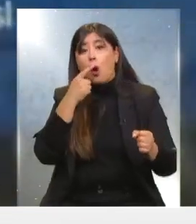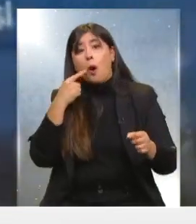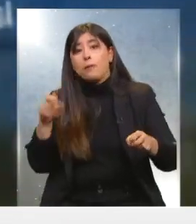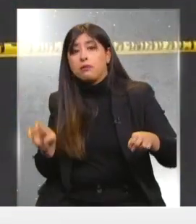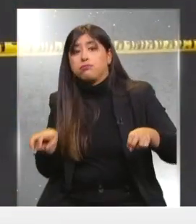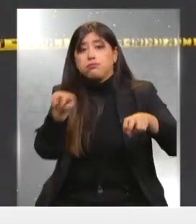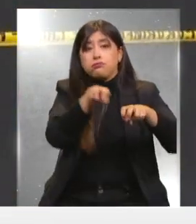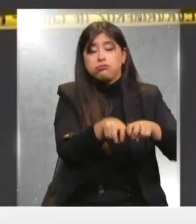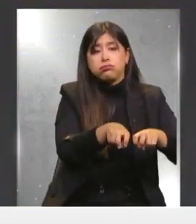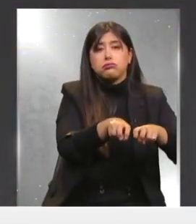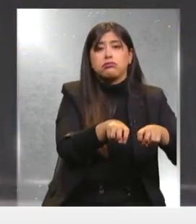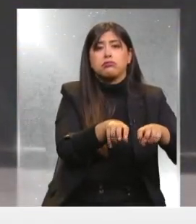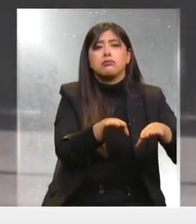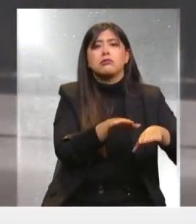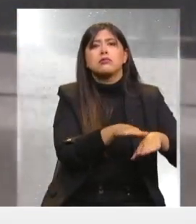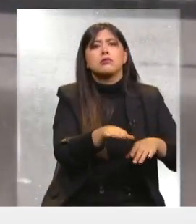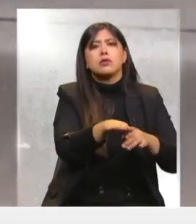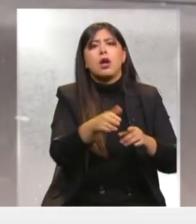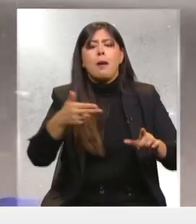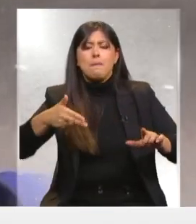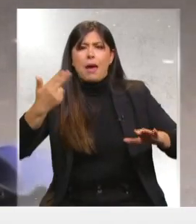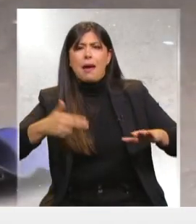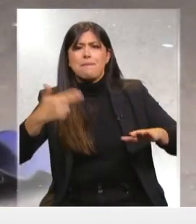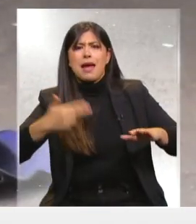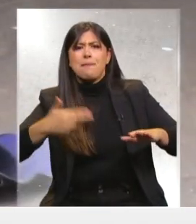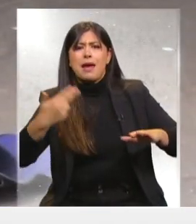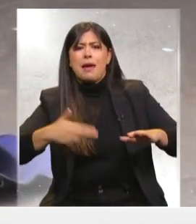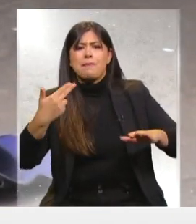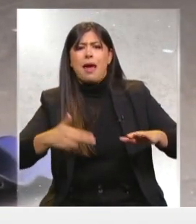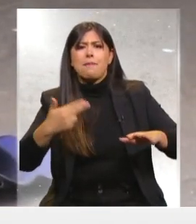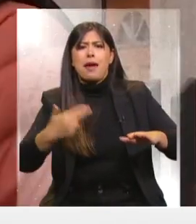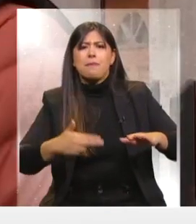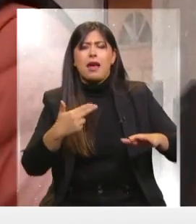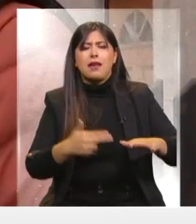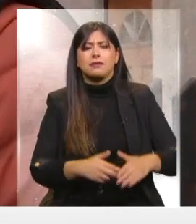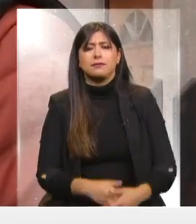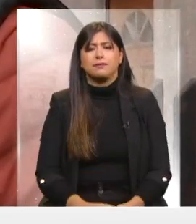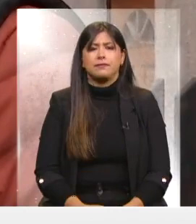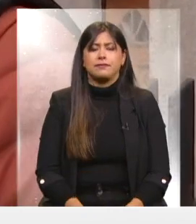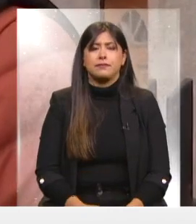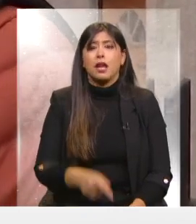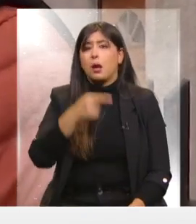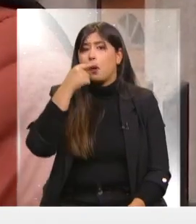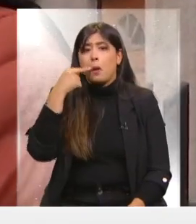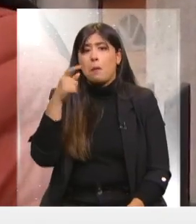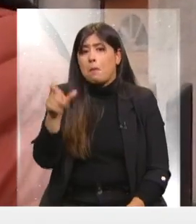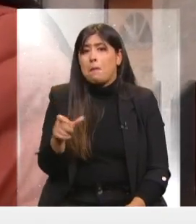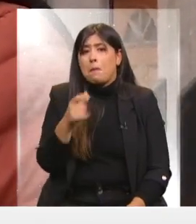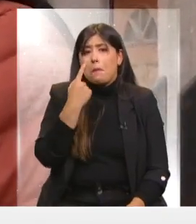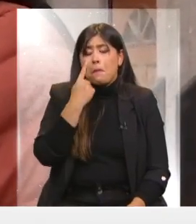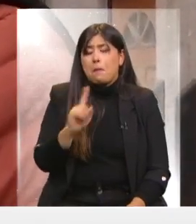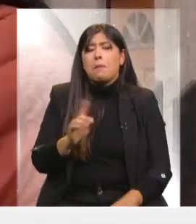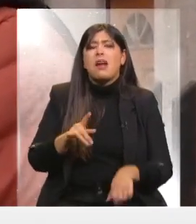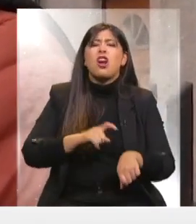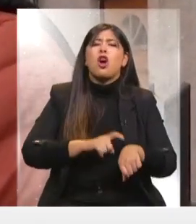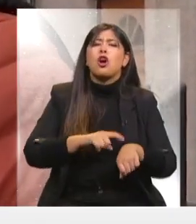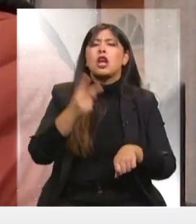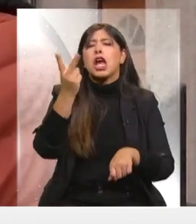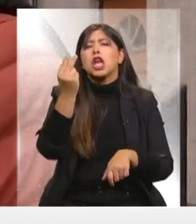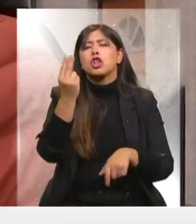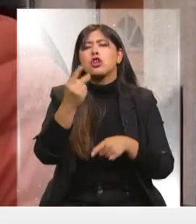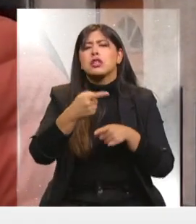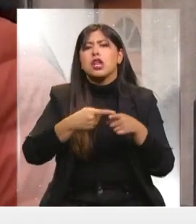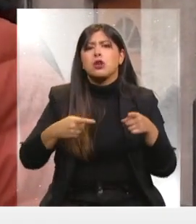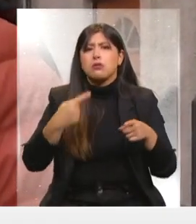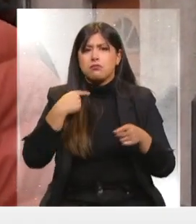fue interceptado por un desconocido que disparó en varias oportunidades. Esto fue tipo 2:30 aproximadamente y fue una